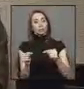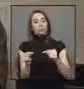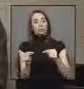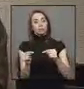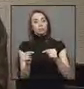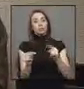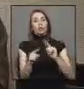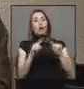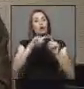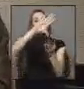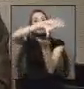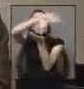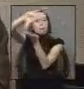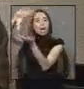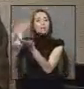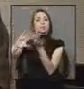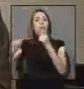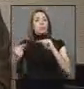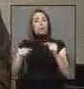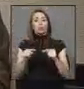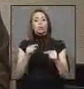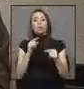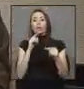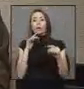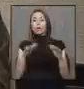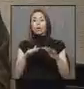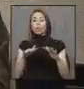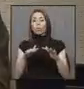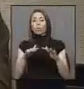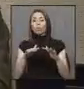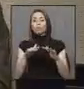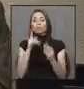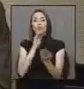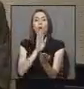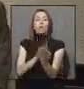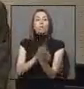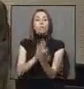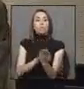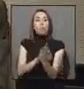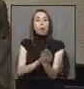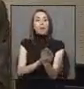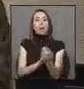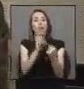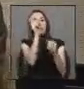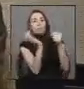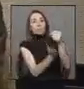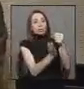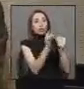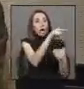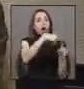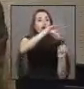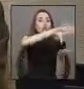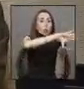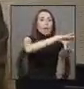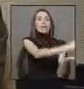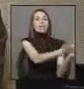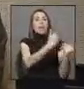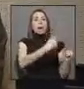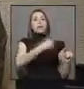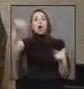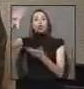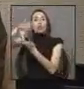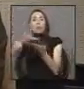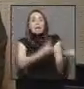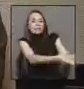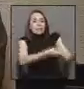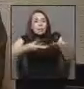que se discute en otras latitudes, como es el uso transnacional de la prueba obtenida por tortura. Por último,